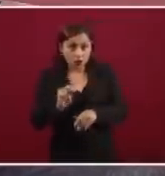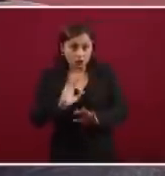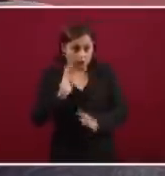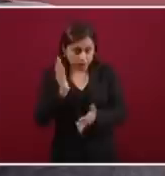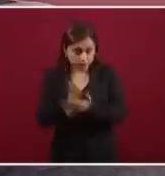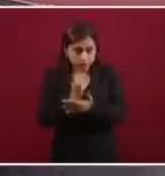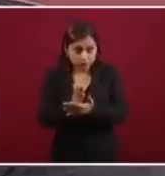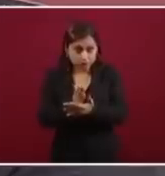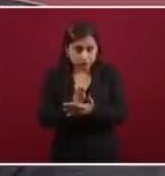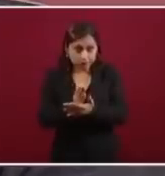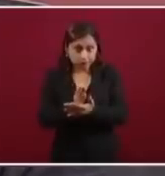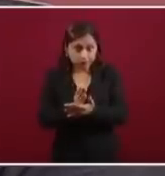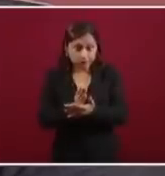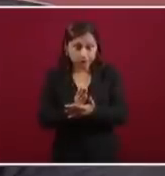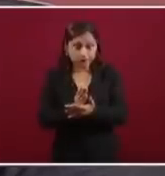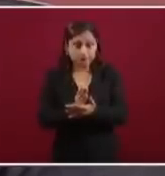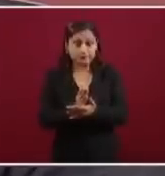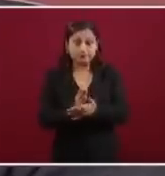Que no es